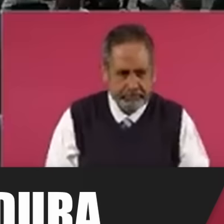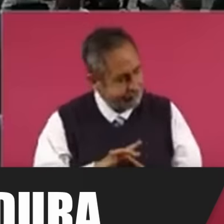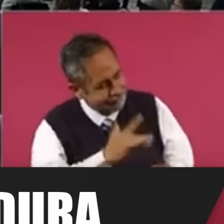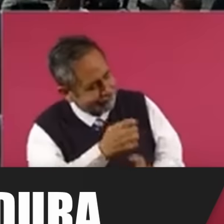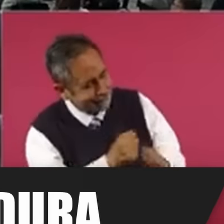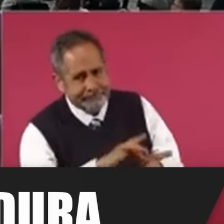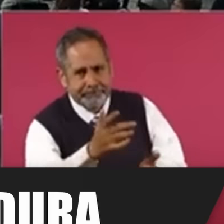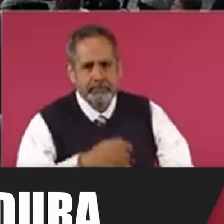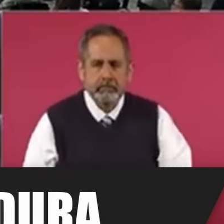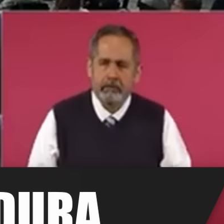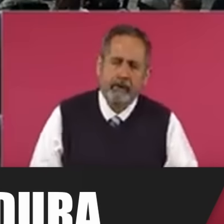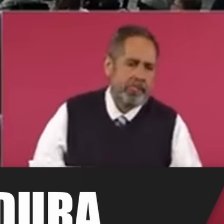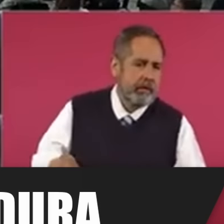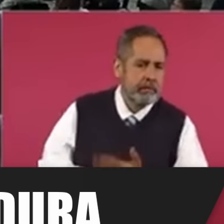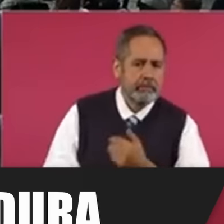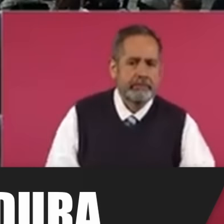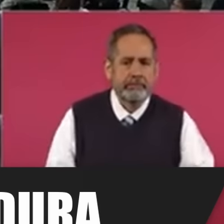Órale.